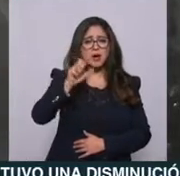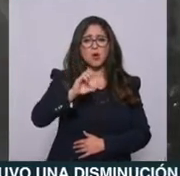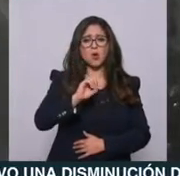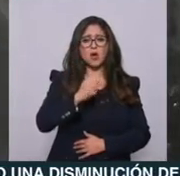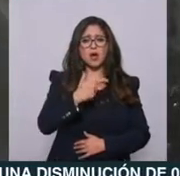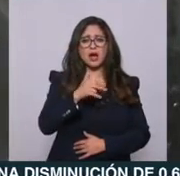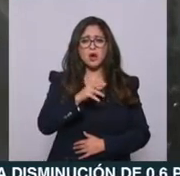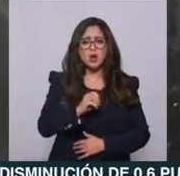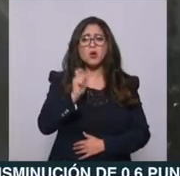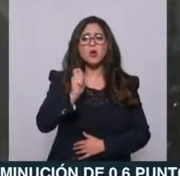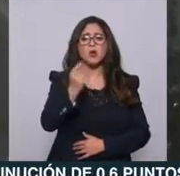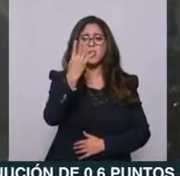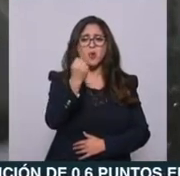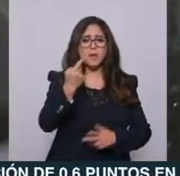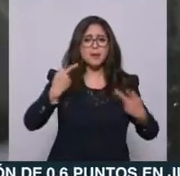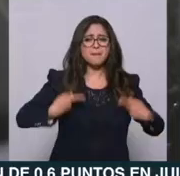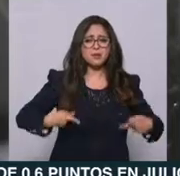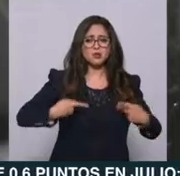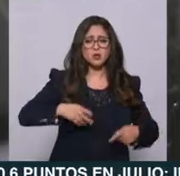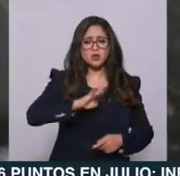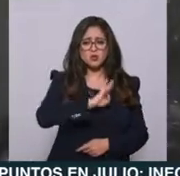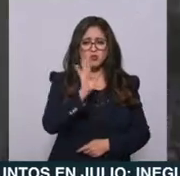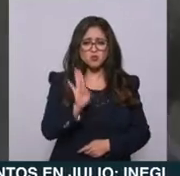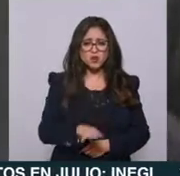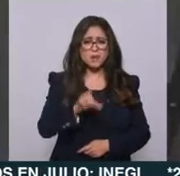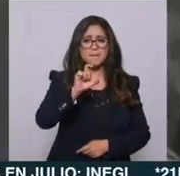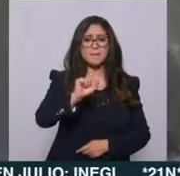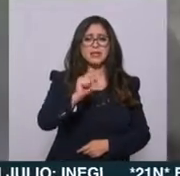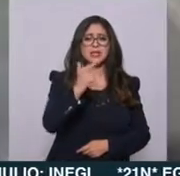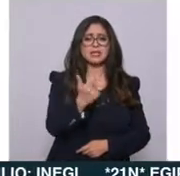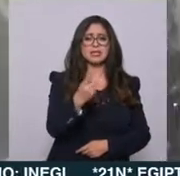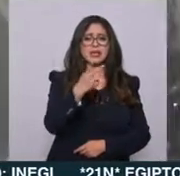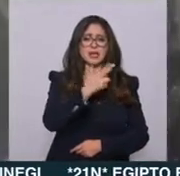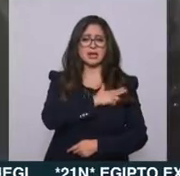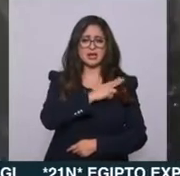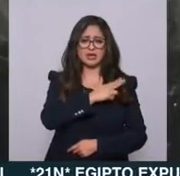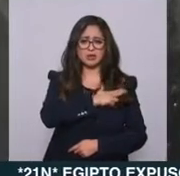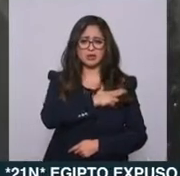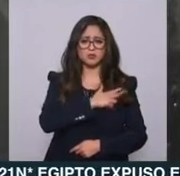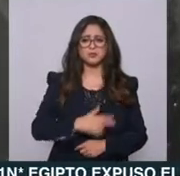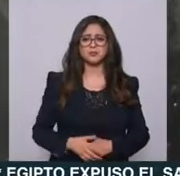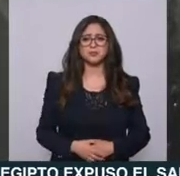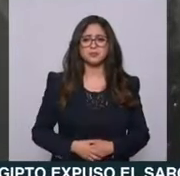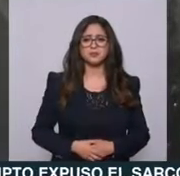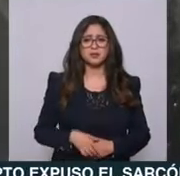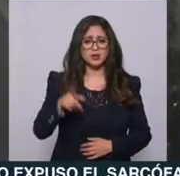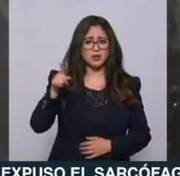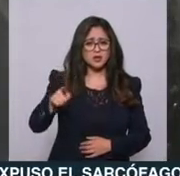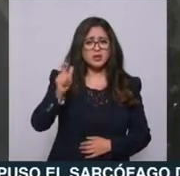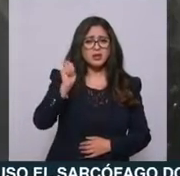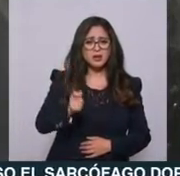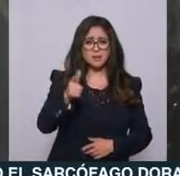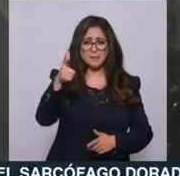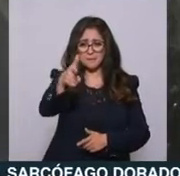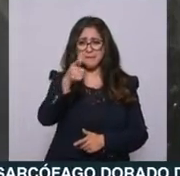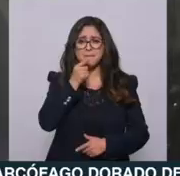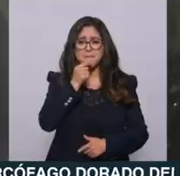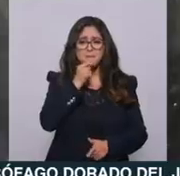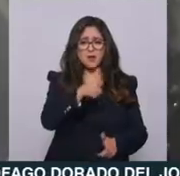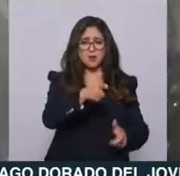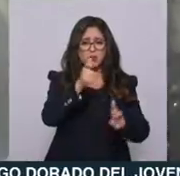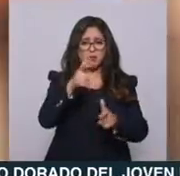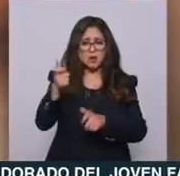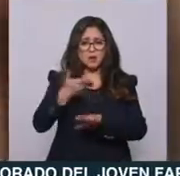Ohio, con al menos 9 víctimas mortales y 27 heridos. Las autoridades mataron al atacante blanco de